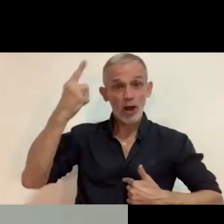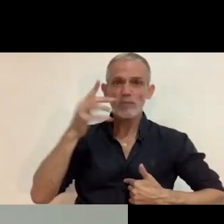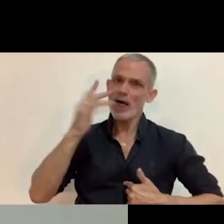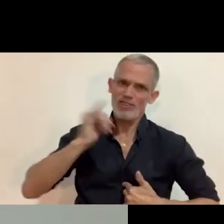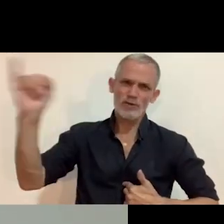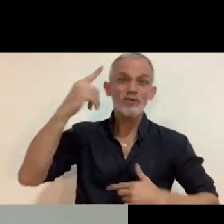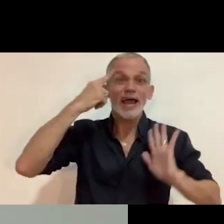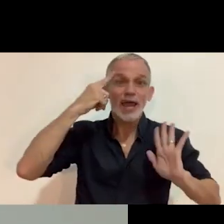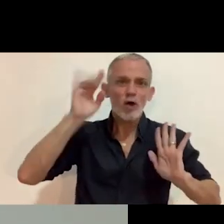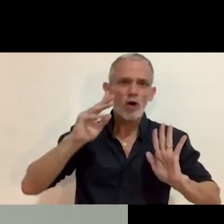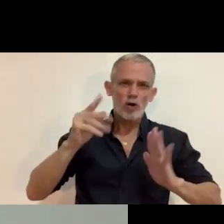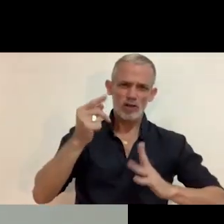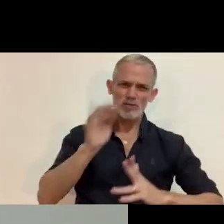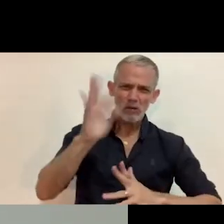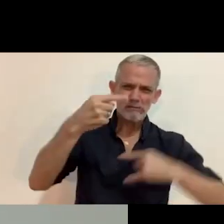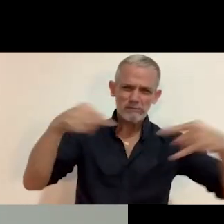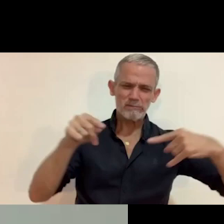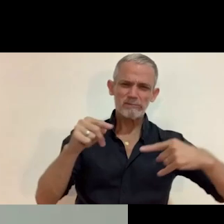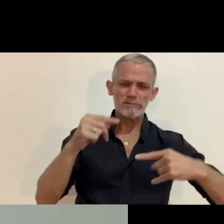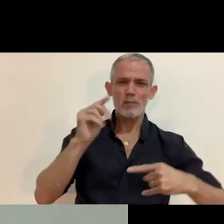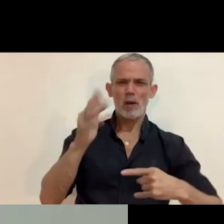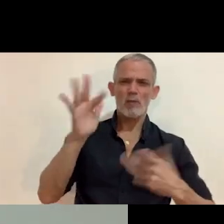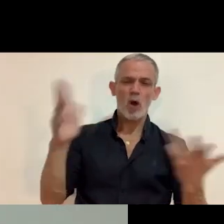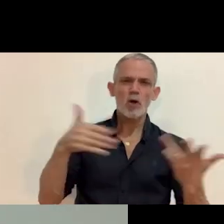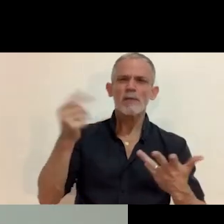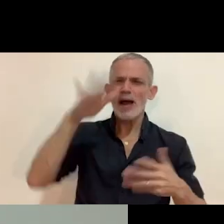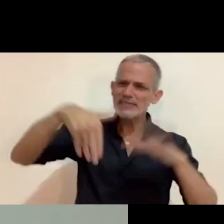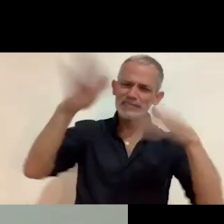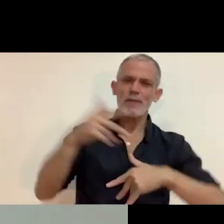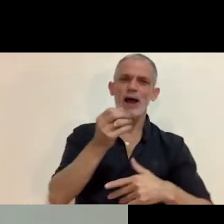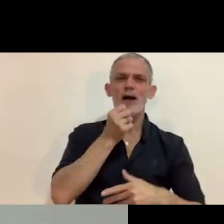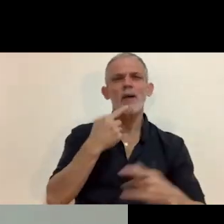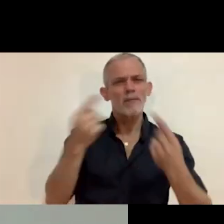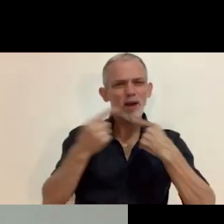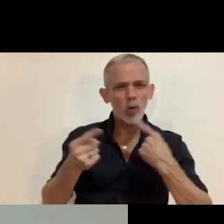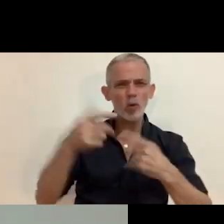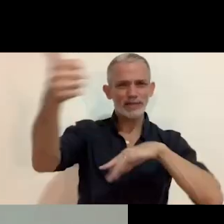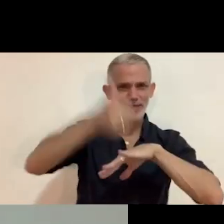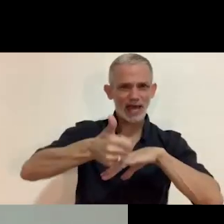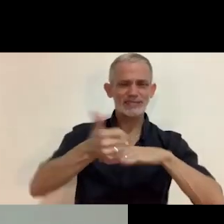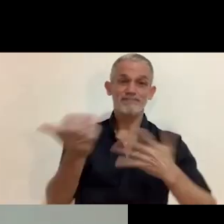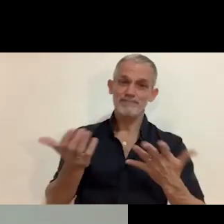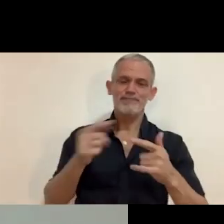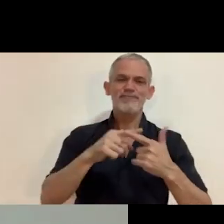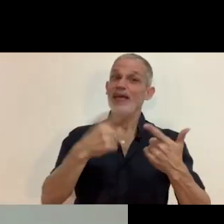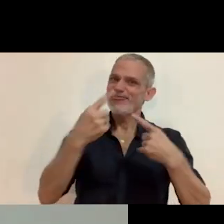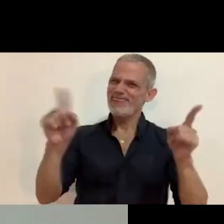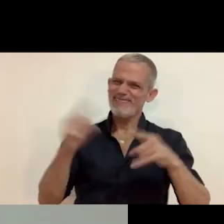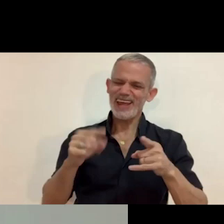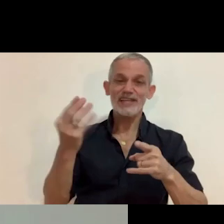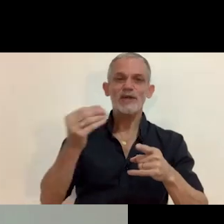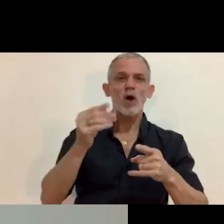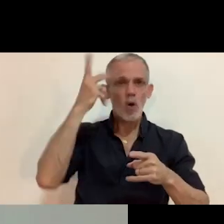penal, de la que tengo al llamar a indagatoria, de la que tengo al elevar la causa